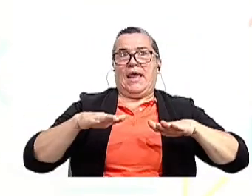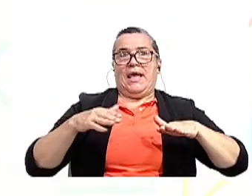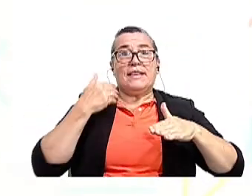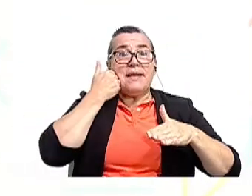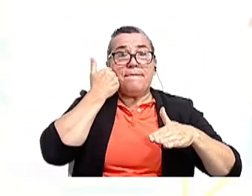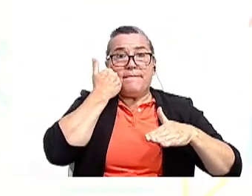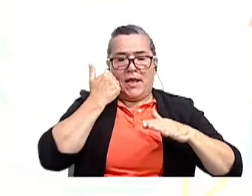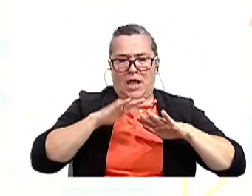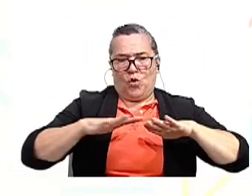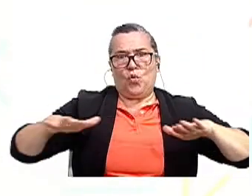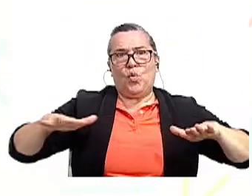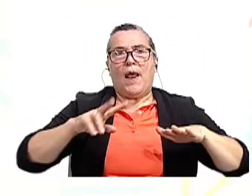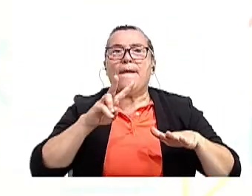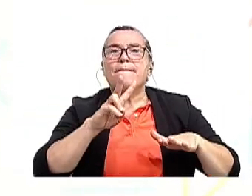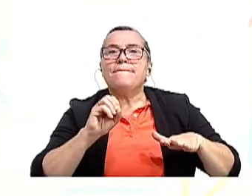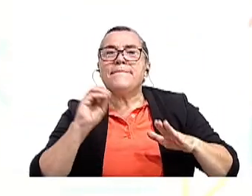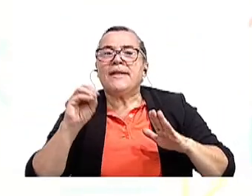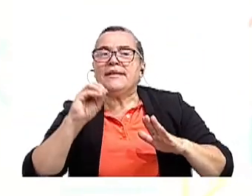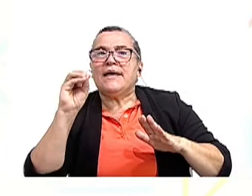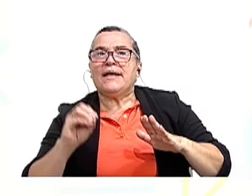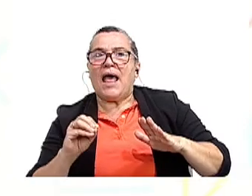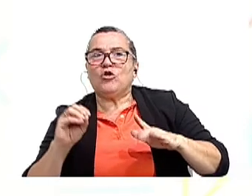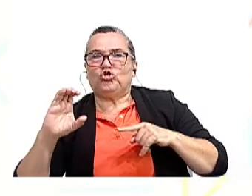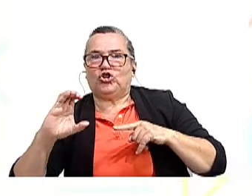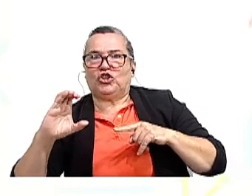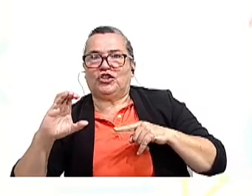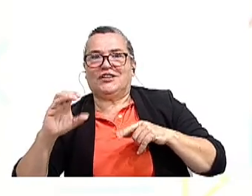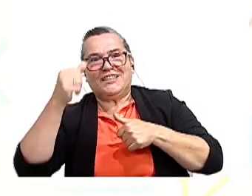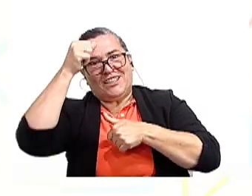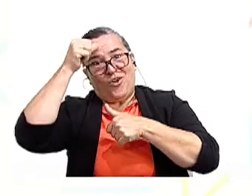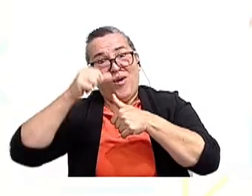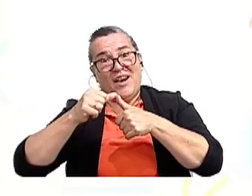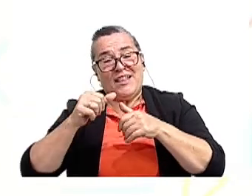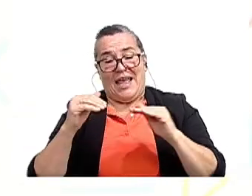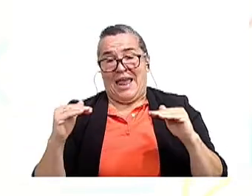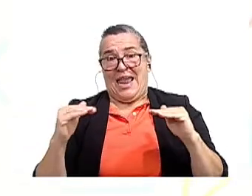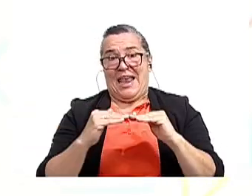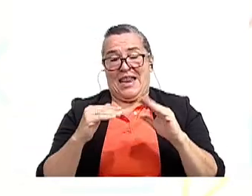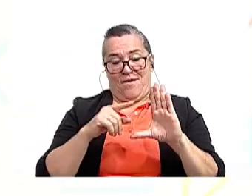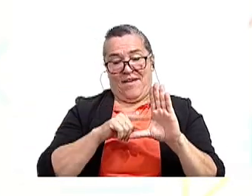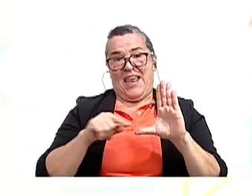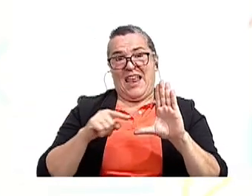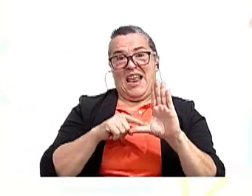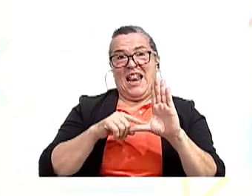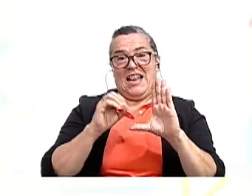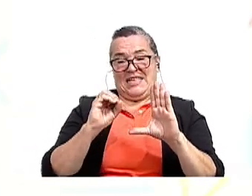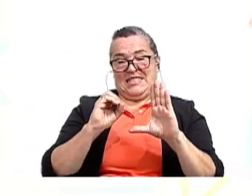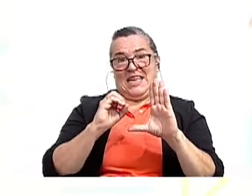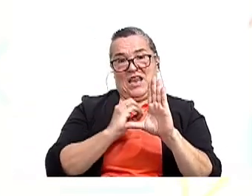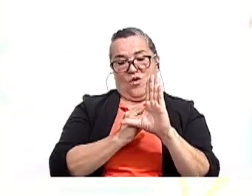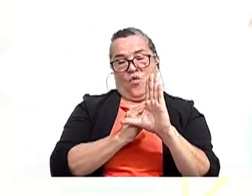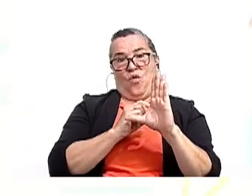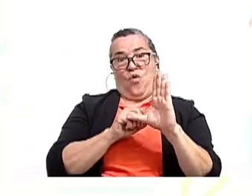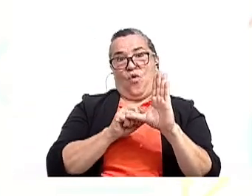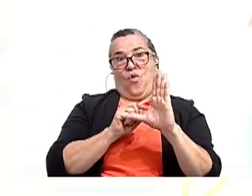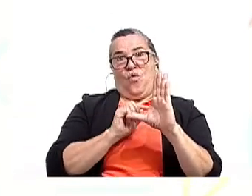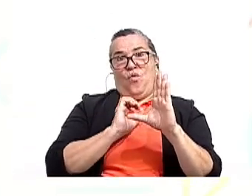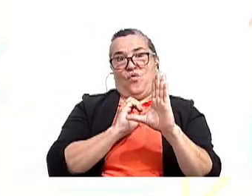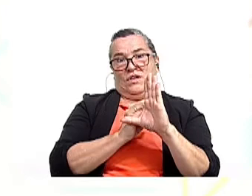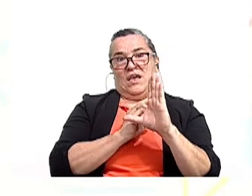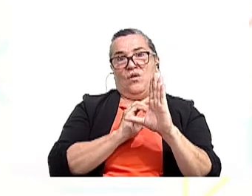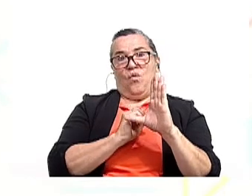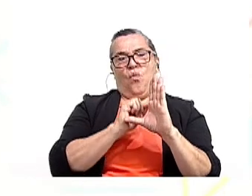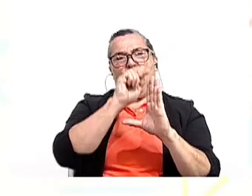suelo, es de 20 grados Celsius. Recuerden que el nivel del cero, ¿qué altura tendríamos? Cero. ¿De acuerdo? Eso es importante